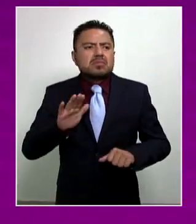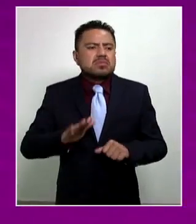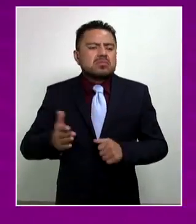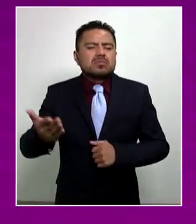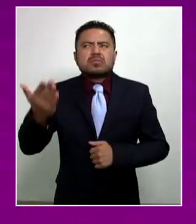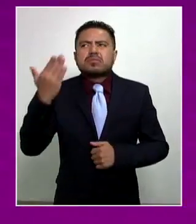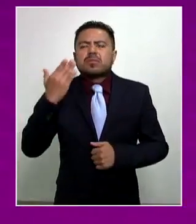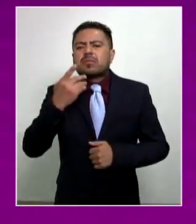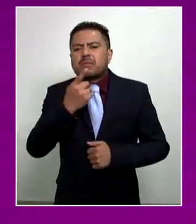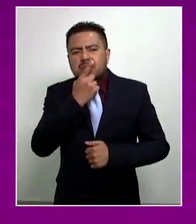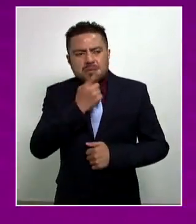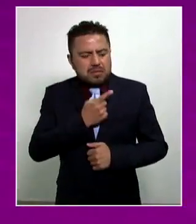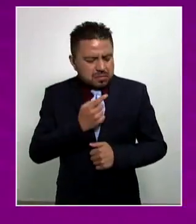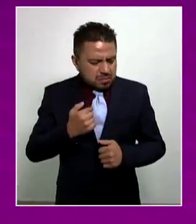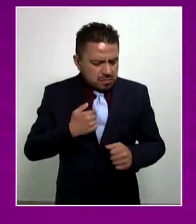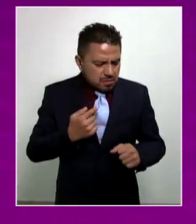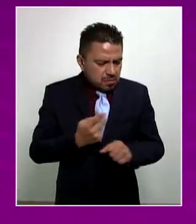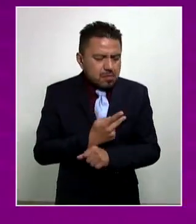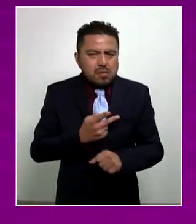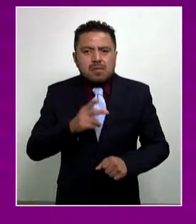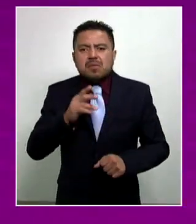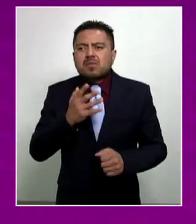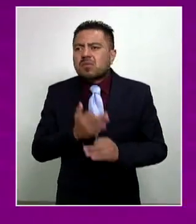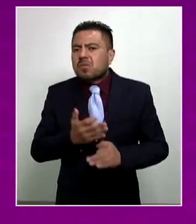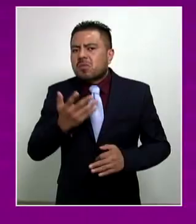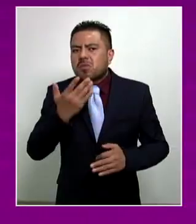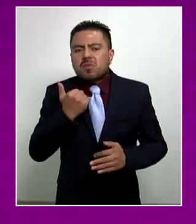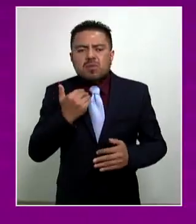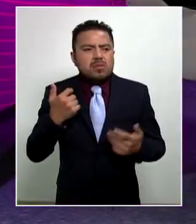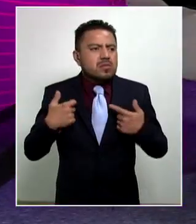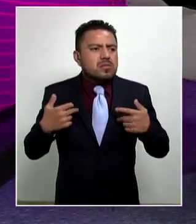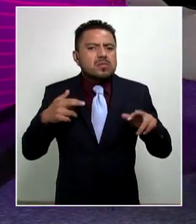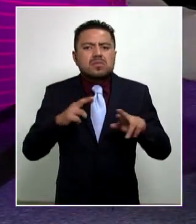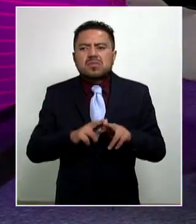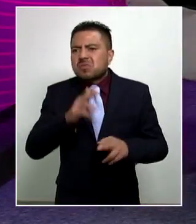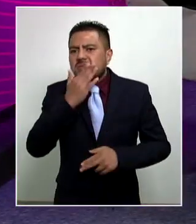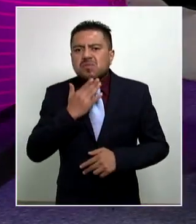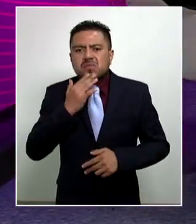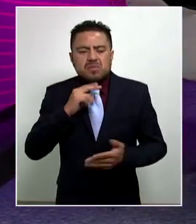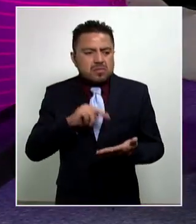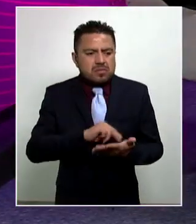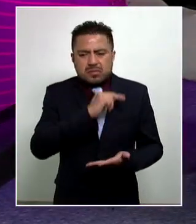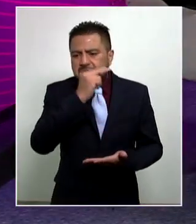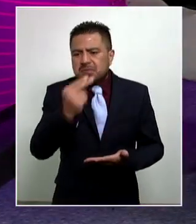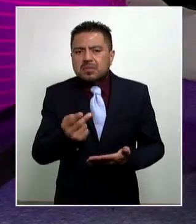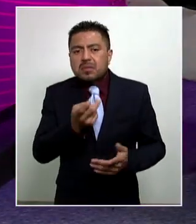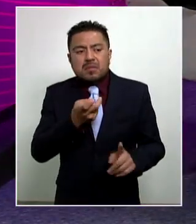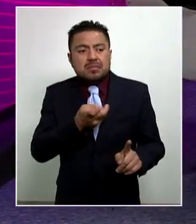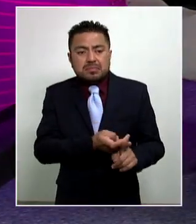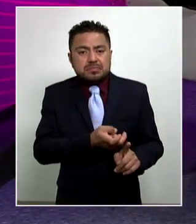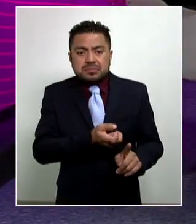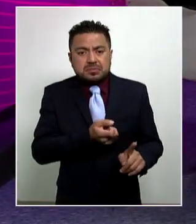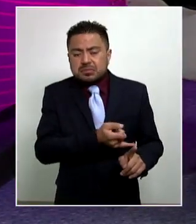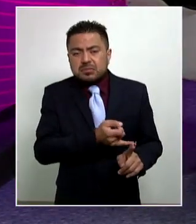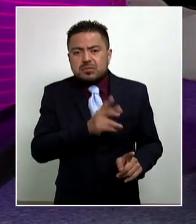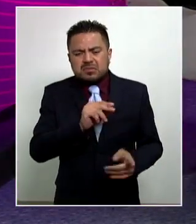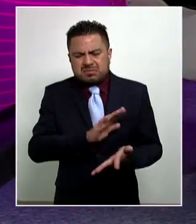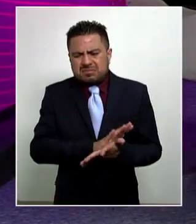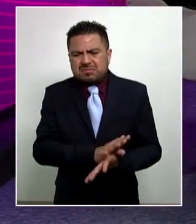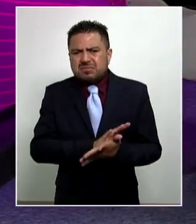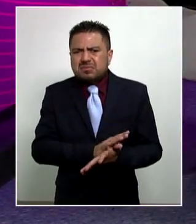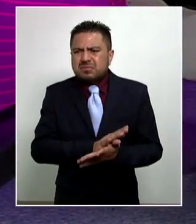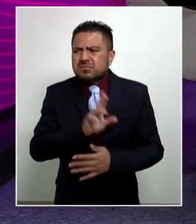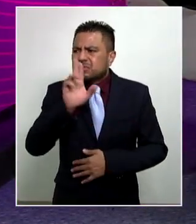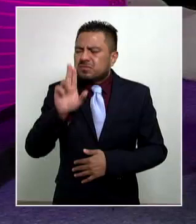me pasaba que una señora me decía, oiga, no es que no tenemos maestras, que no tengamos maestras de natación, no es por racismo, ¿eh? Y yo decía,